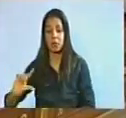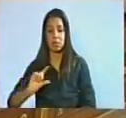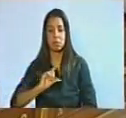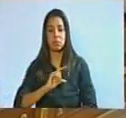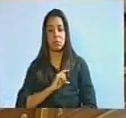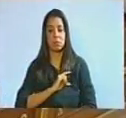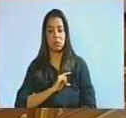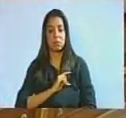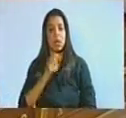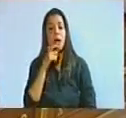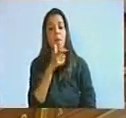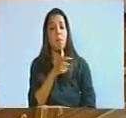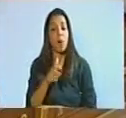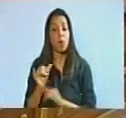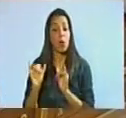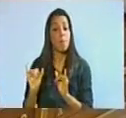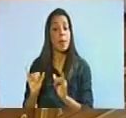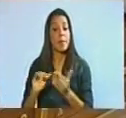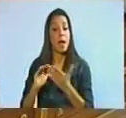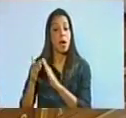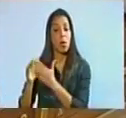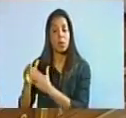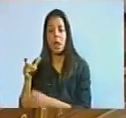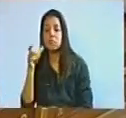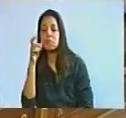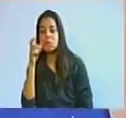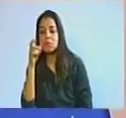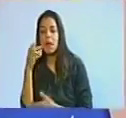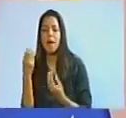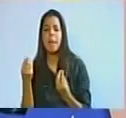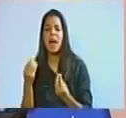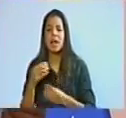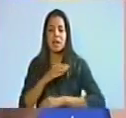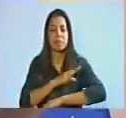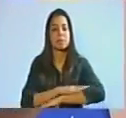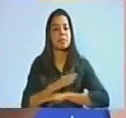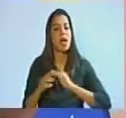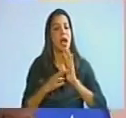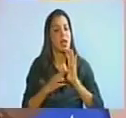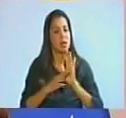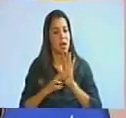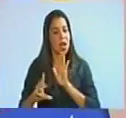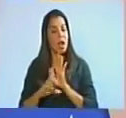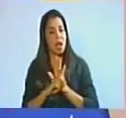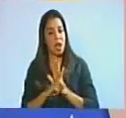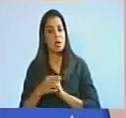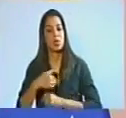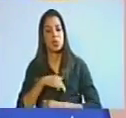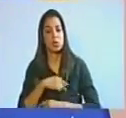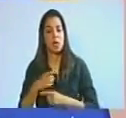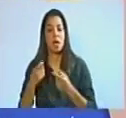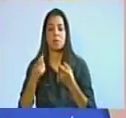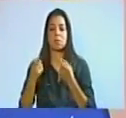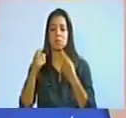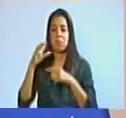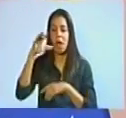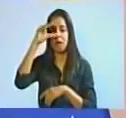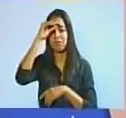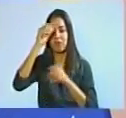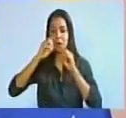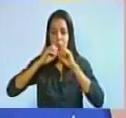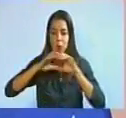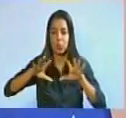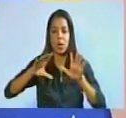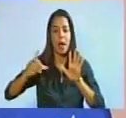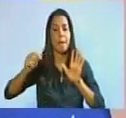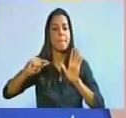al pueblo, al propio pueblo, para garantizar el cumplimiento de la ley. Tenemos que prepararnos para la difusión de los